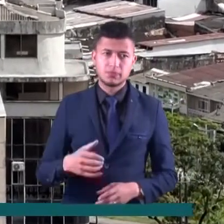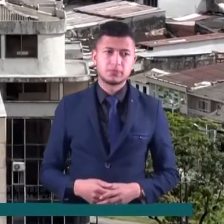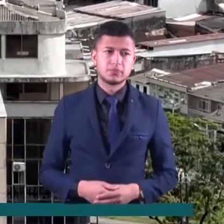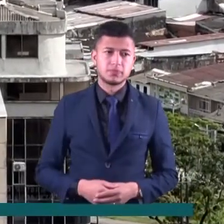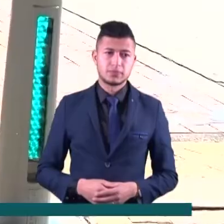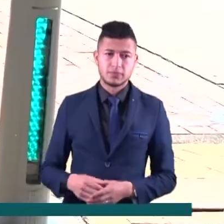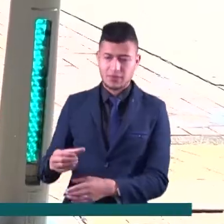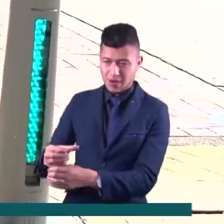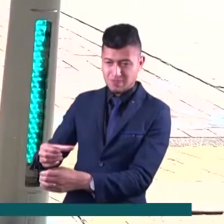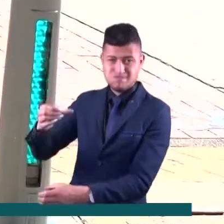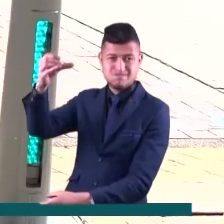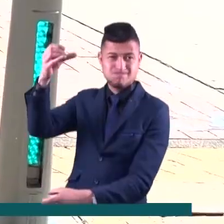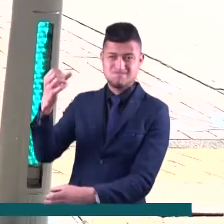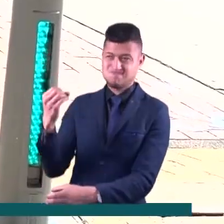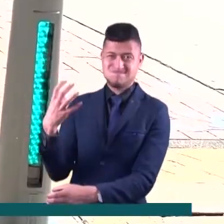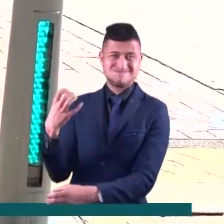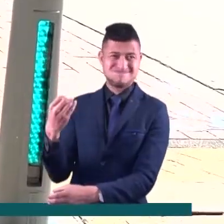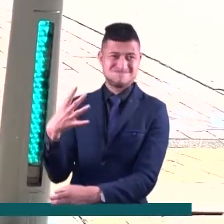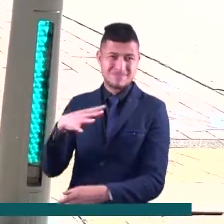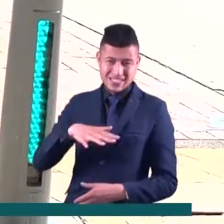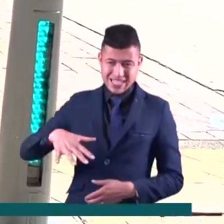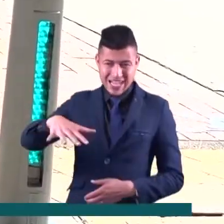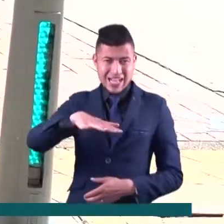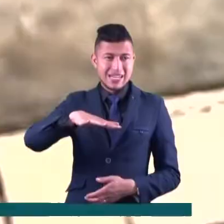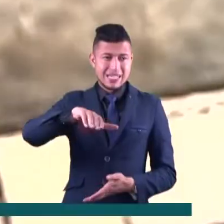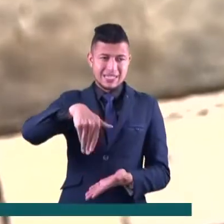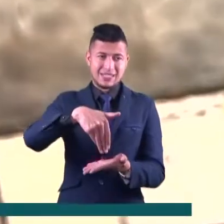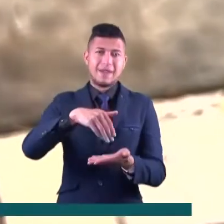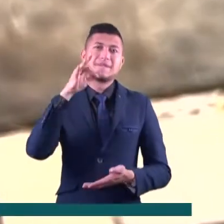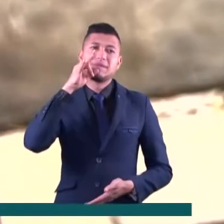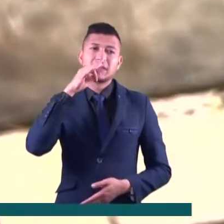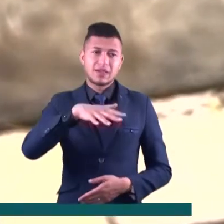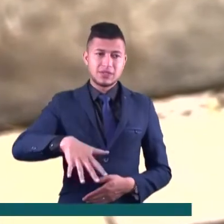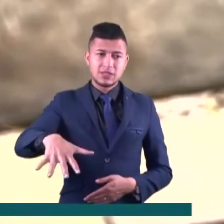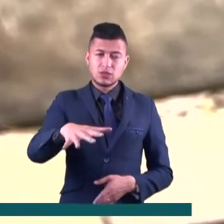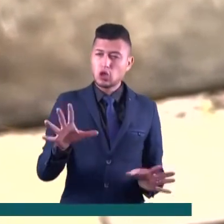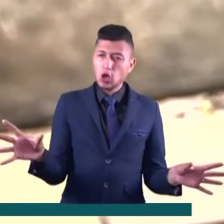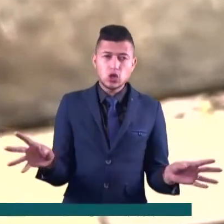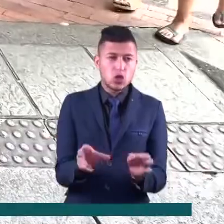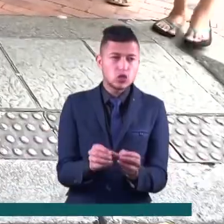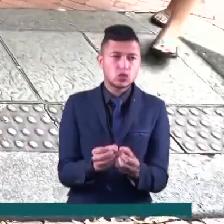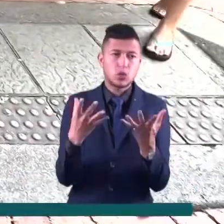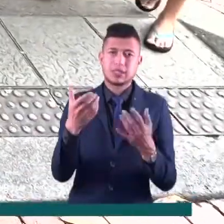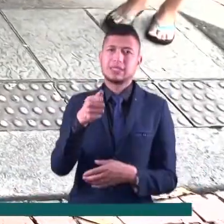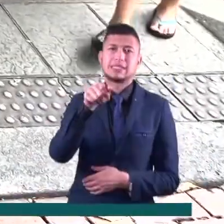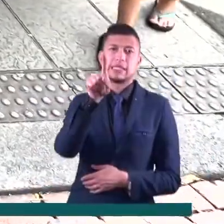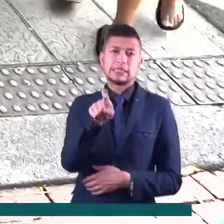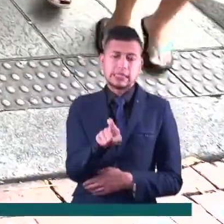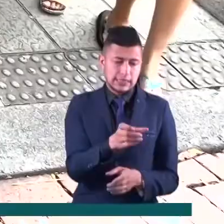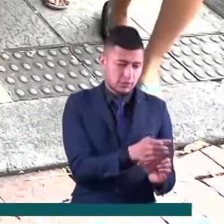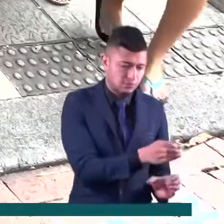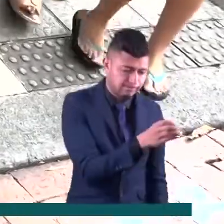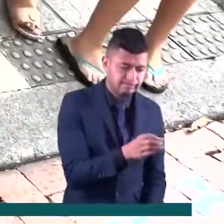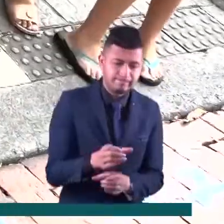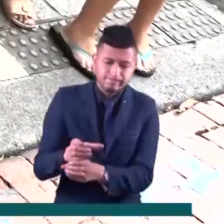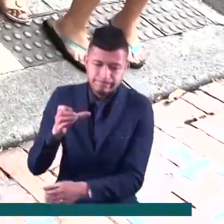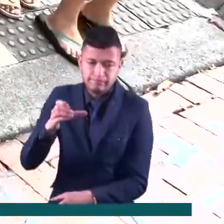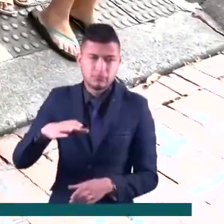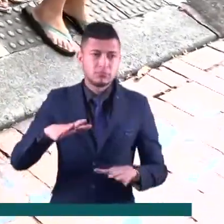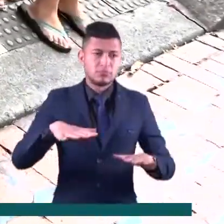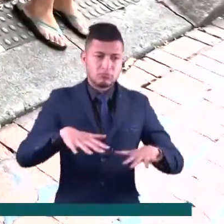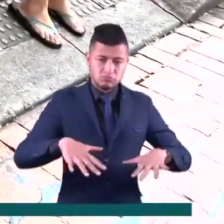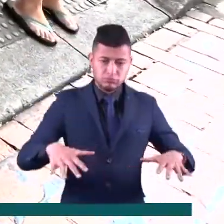el siguiente informe. Estos semáforos luminosos fueron instalados en zona céntrica de Villavicencio. En total, fueron 16 bolardos en una